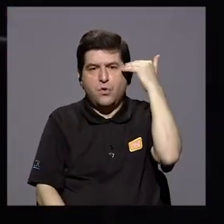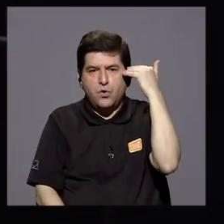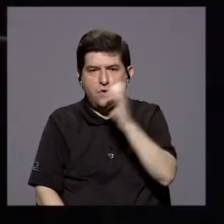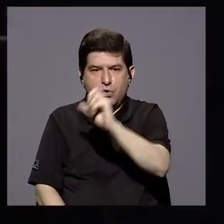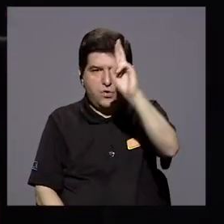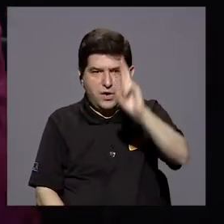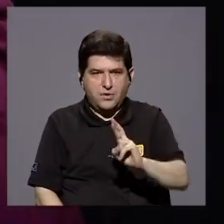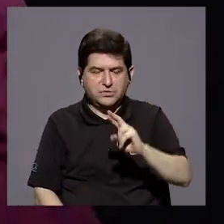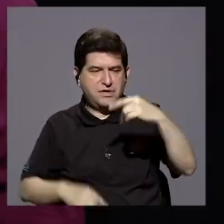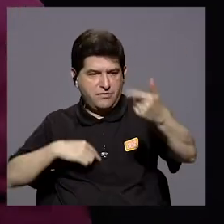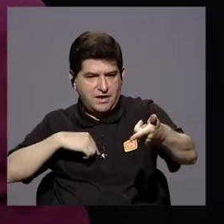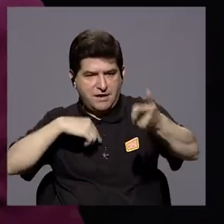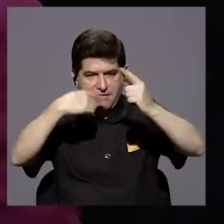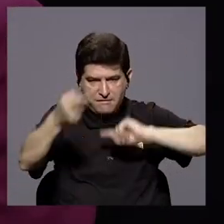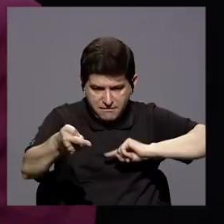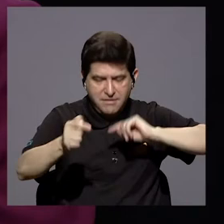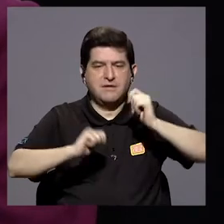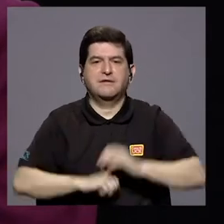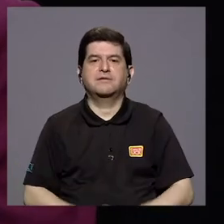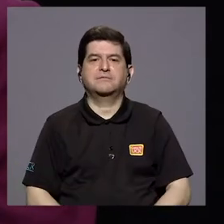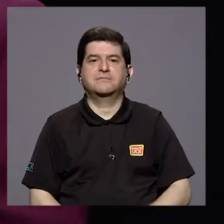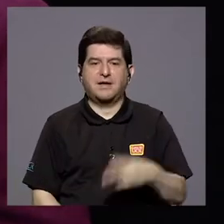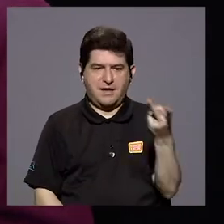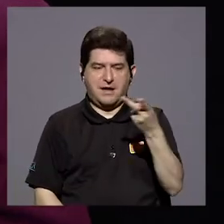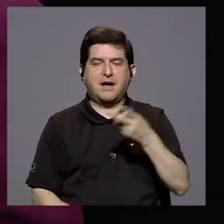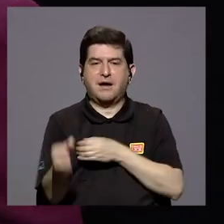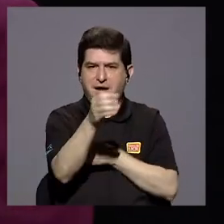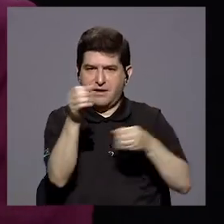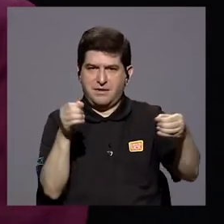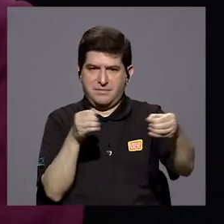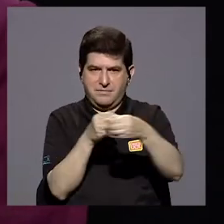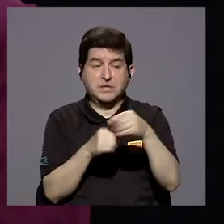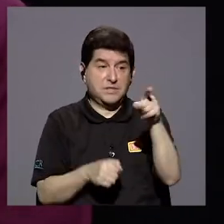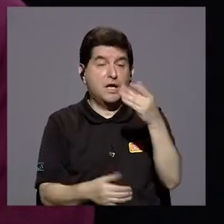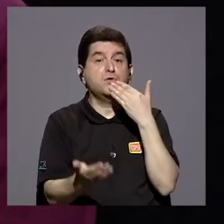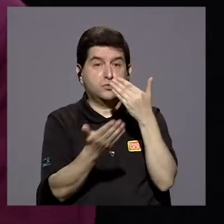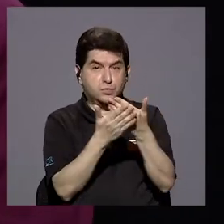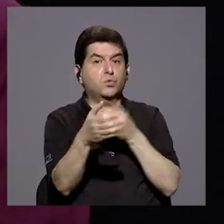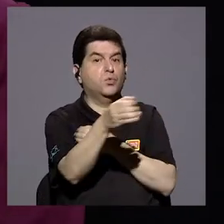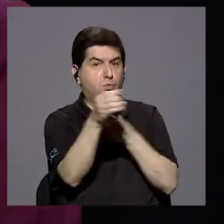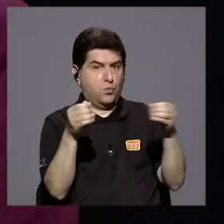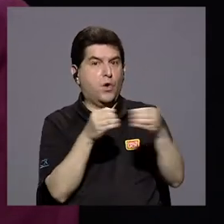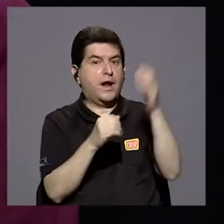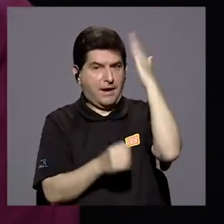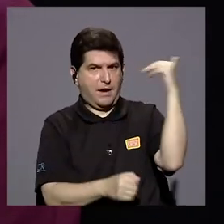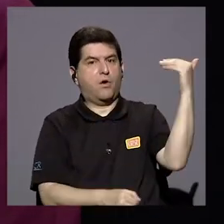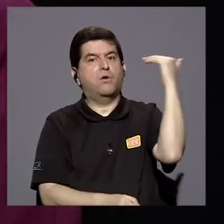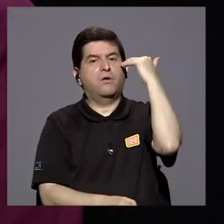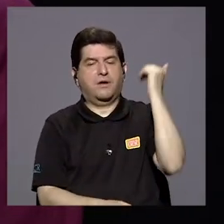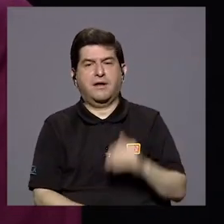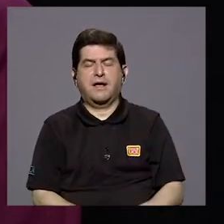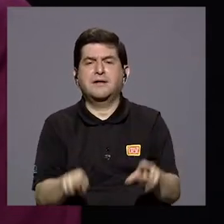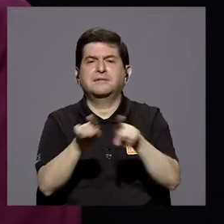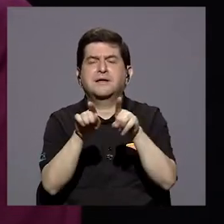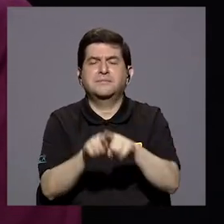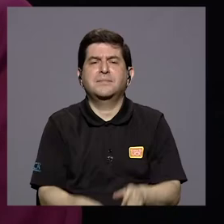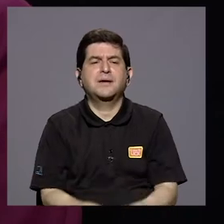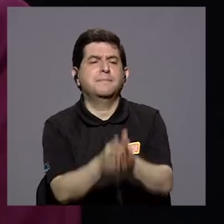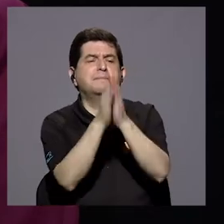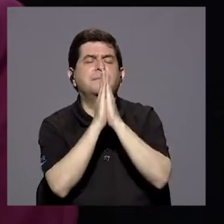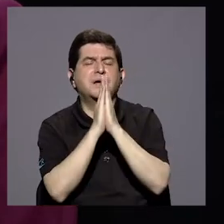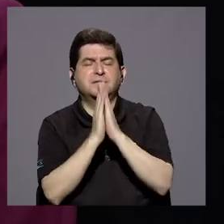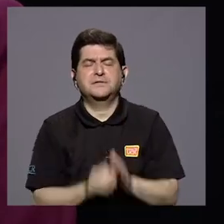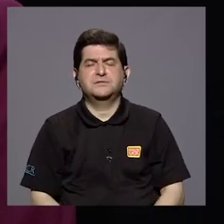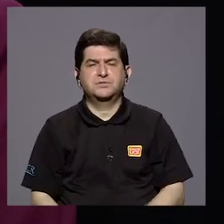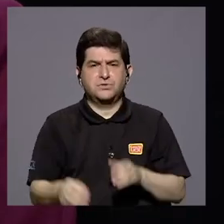Rica a Corea, a la agencia espacial de Corea, que tienen una agencia espacial muy buena. Después tenemos solicitudes de la agencia espacial de